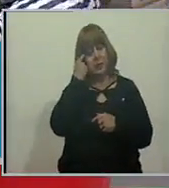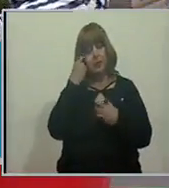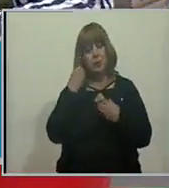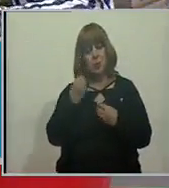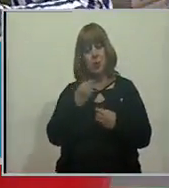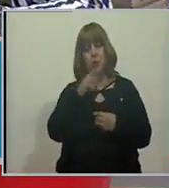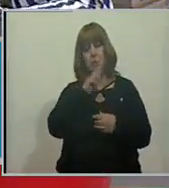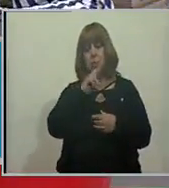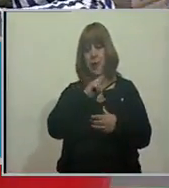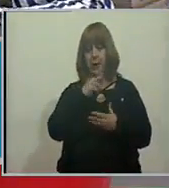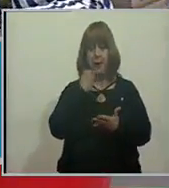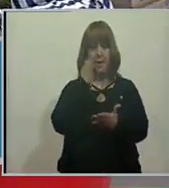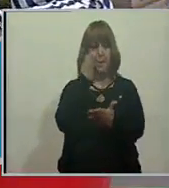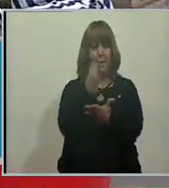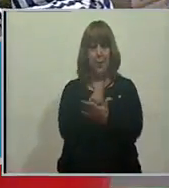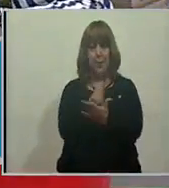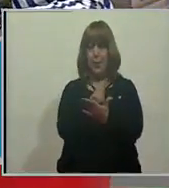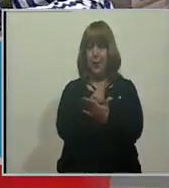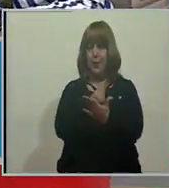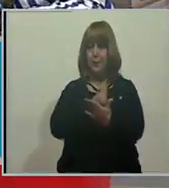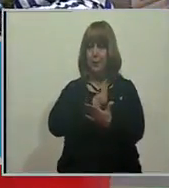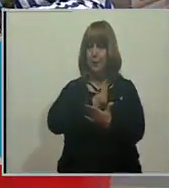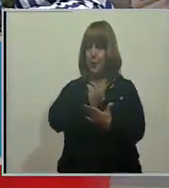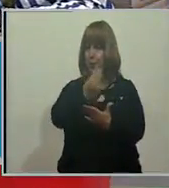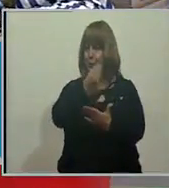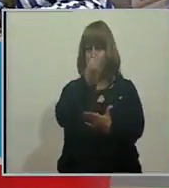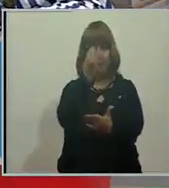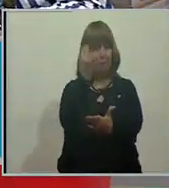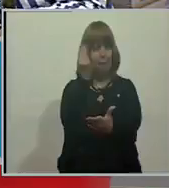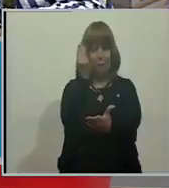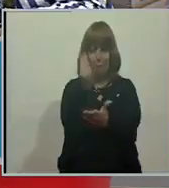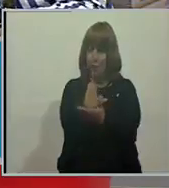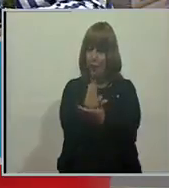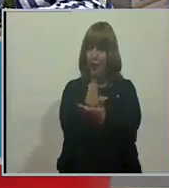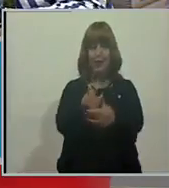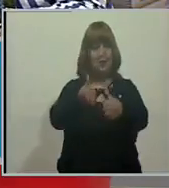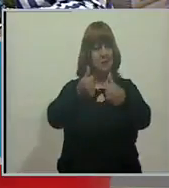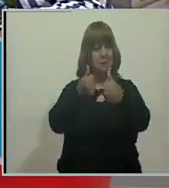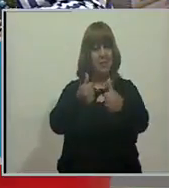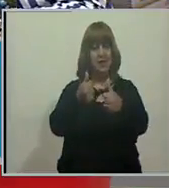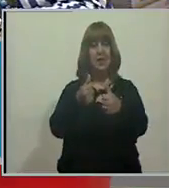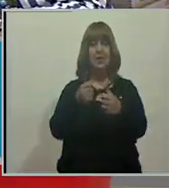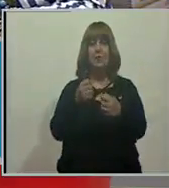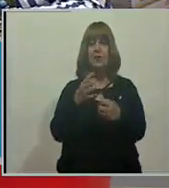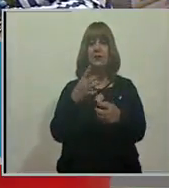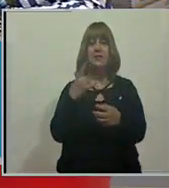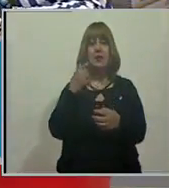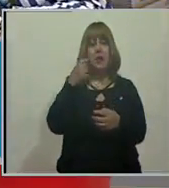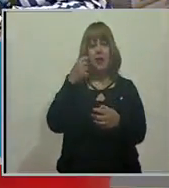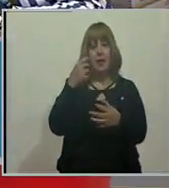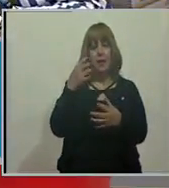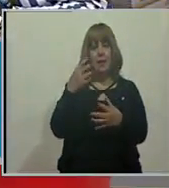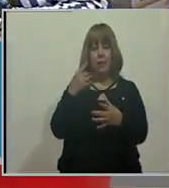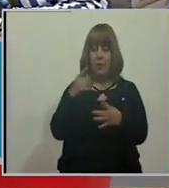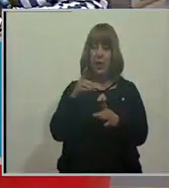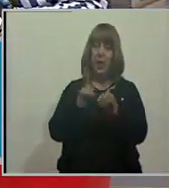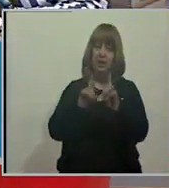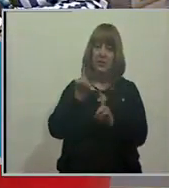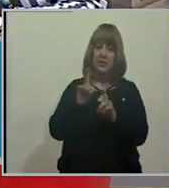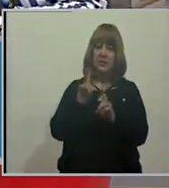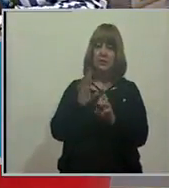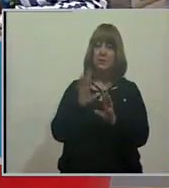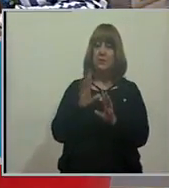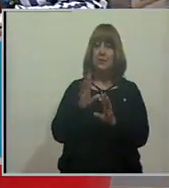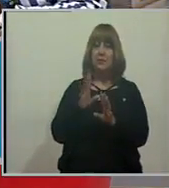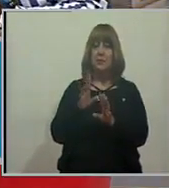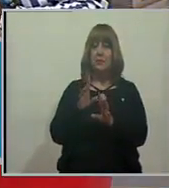las mujeres, por allí es mal entendido, ¿no? Uh-huh. Hablaba